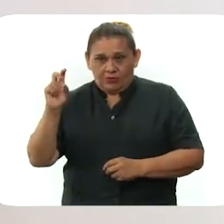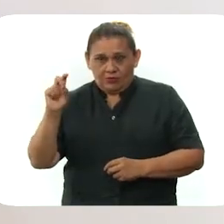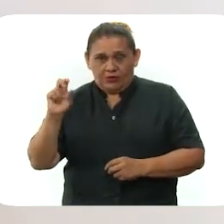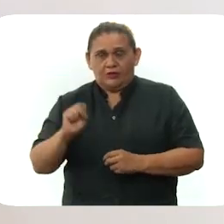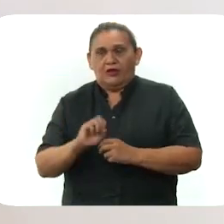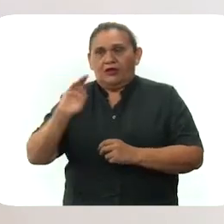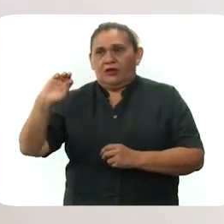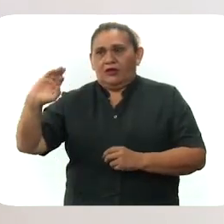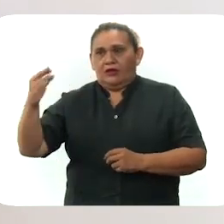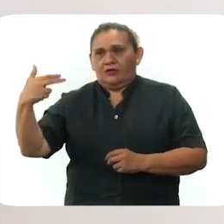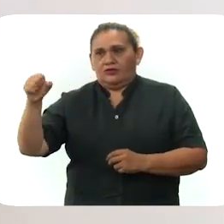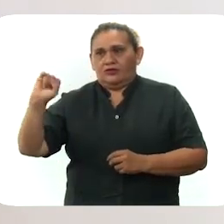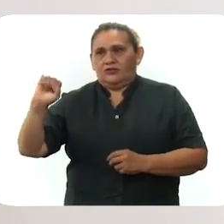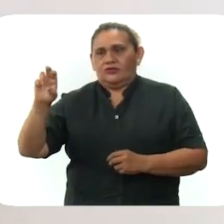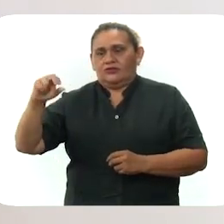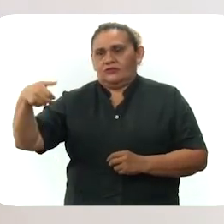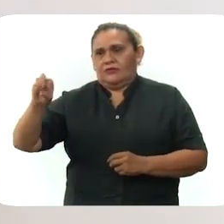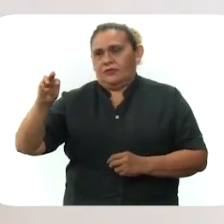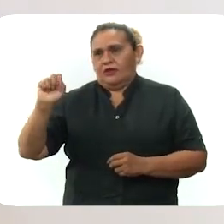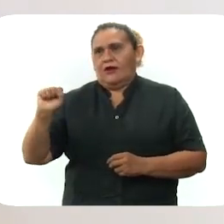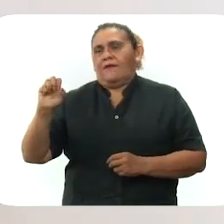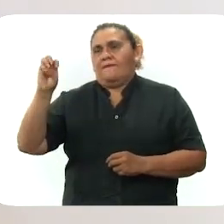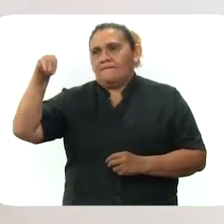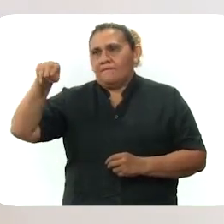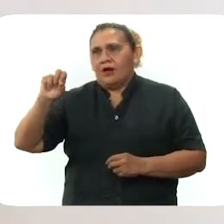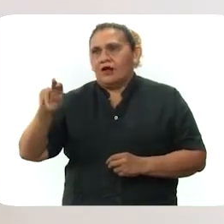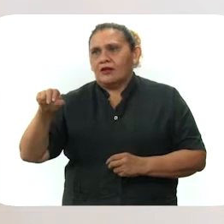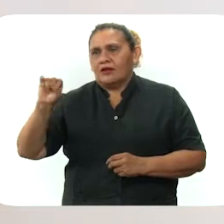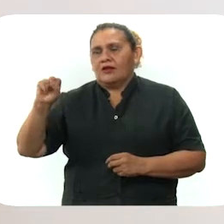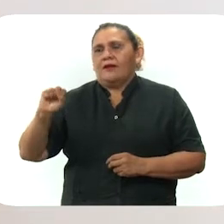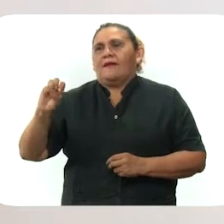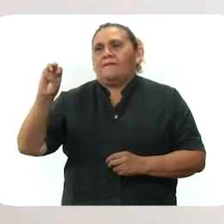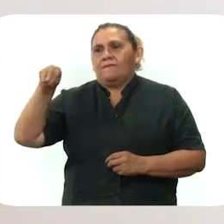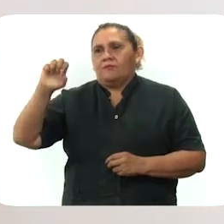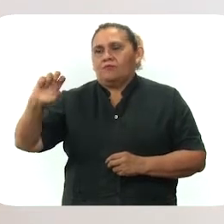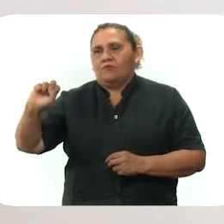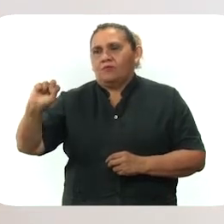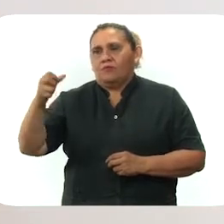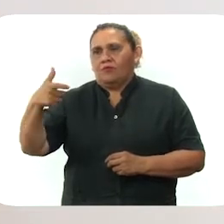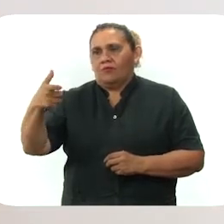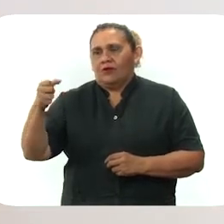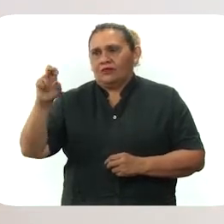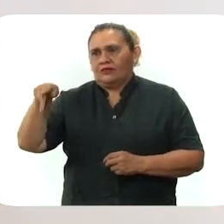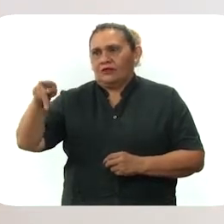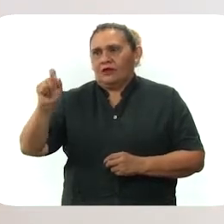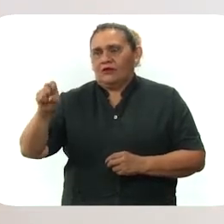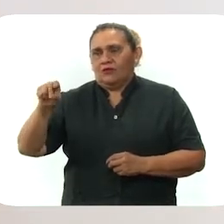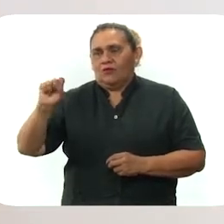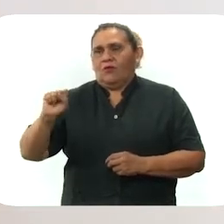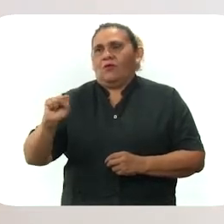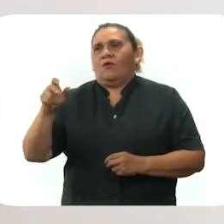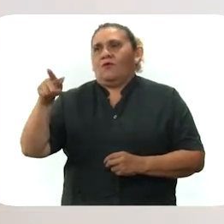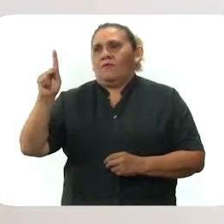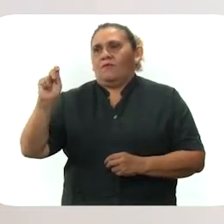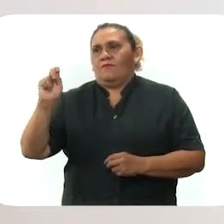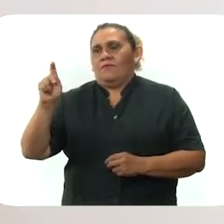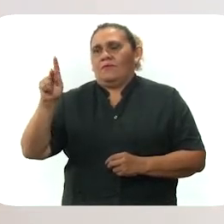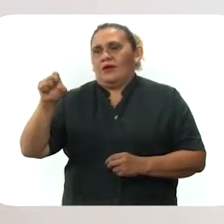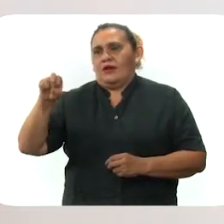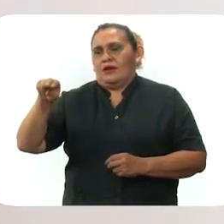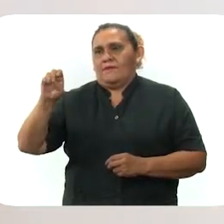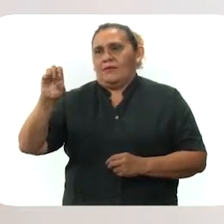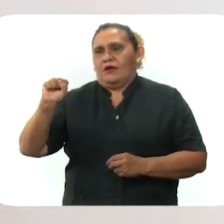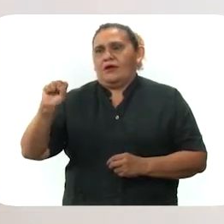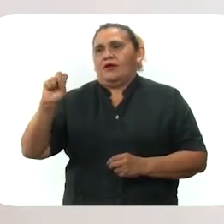Chichimilá, Chocholá, Copomá, Mama, Maní, Maxcanú, Mayapán, Mocochá, Muxupip, Opichén, Panabá, Quintana Roo y